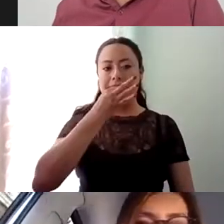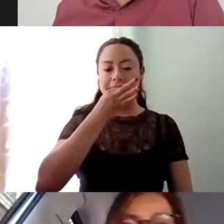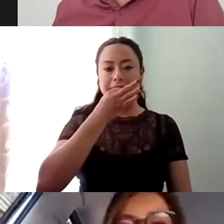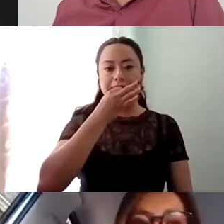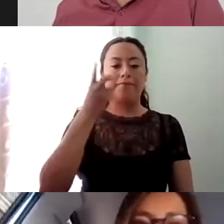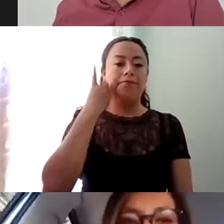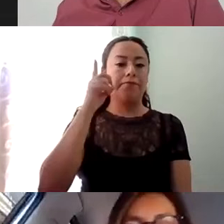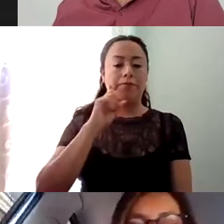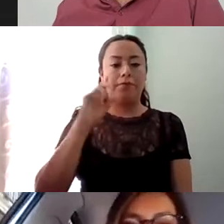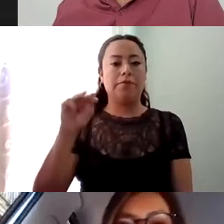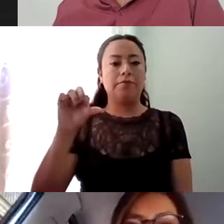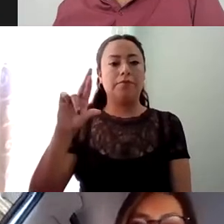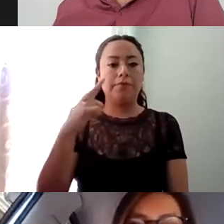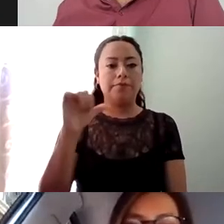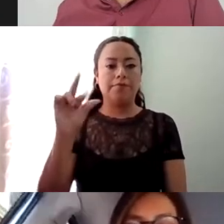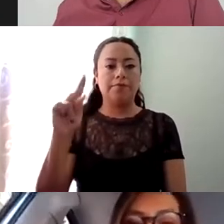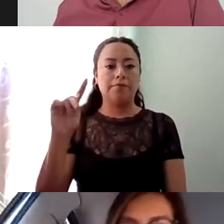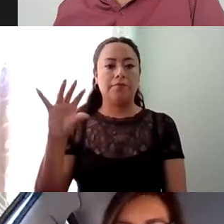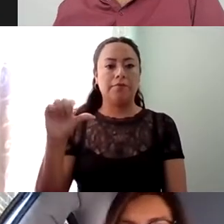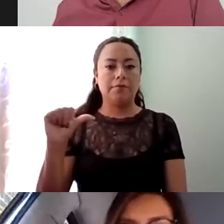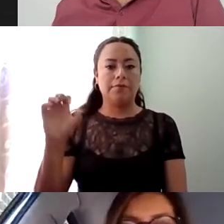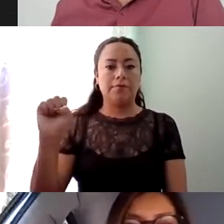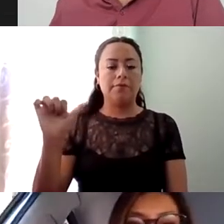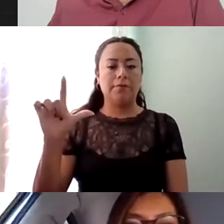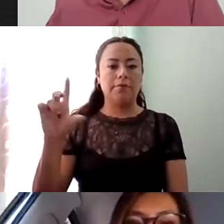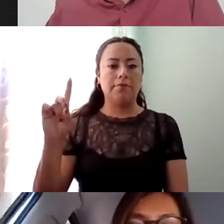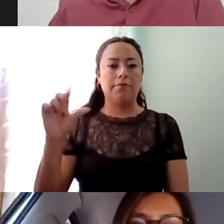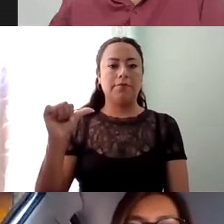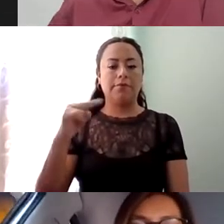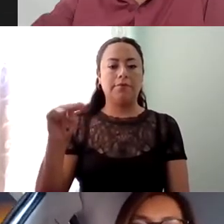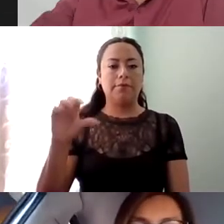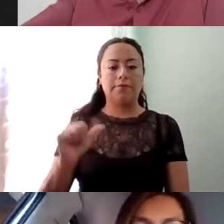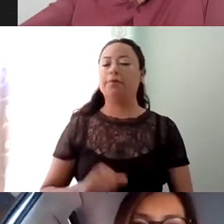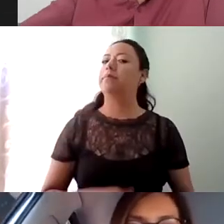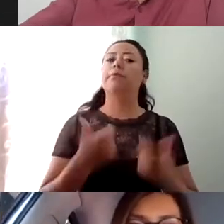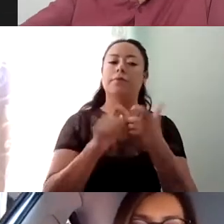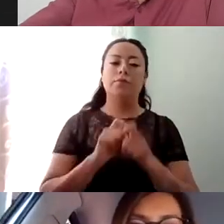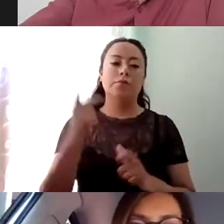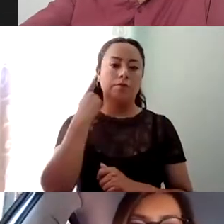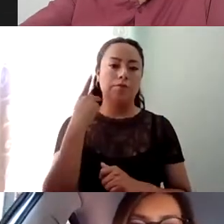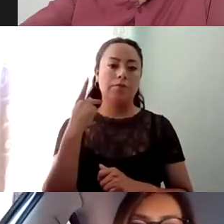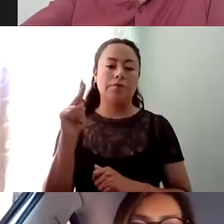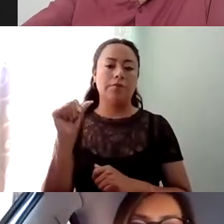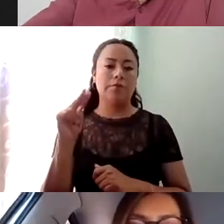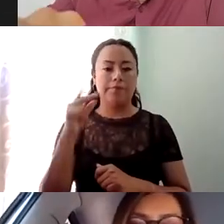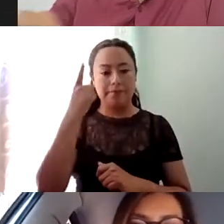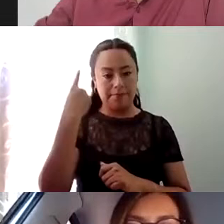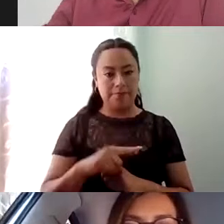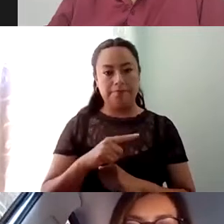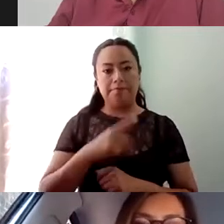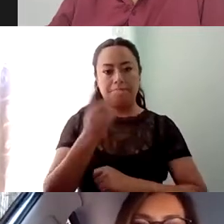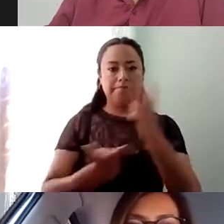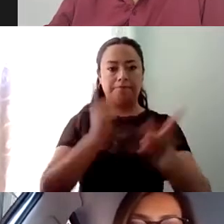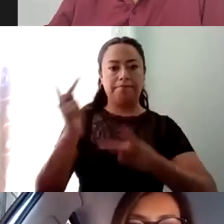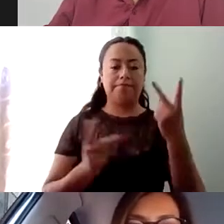diputada Margarita Saldaña del Grupo Parlamentario del Partido de Acción Nacional para hacer preguntas o comentarios. Adelante, diputada.